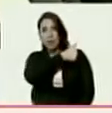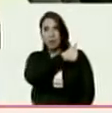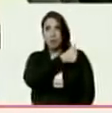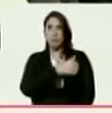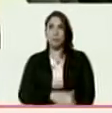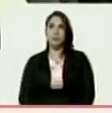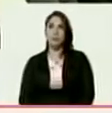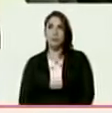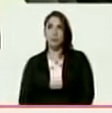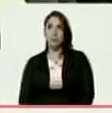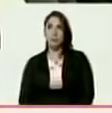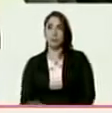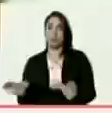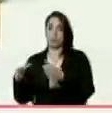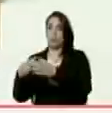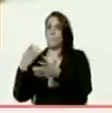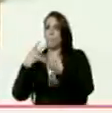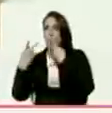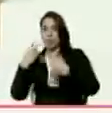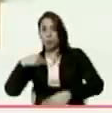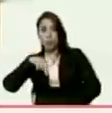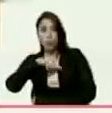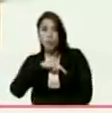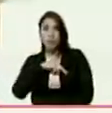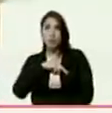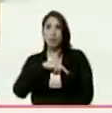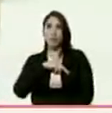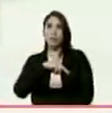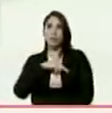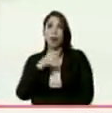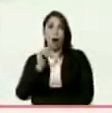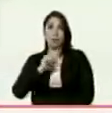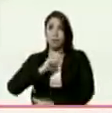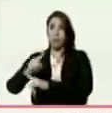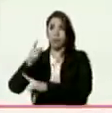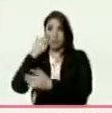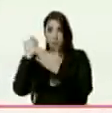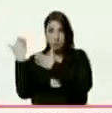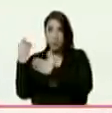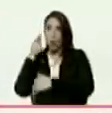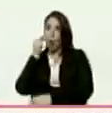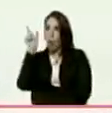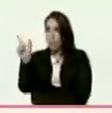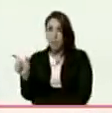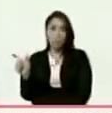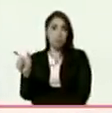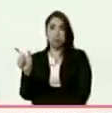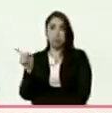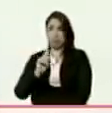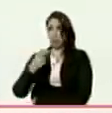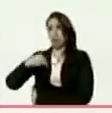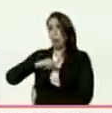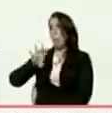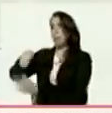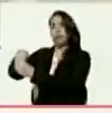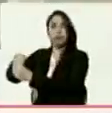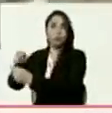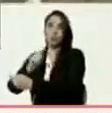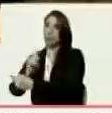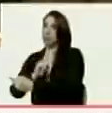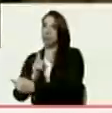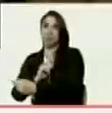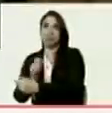de fracción política nuestra allí, tiene esas instrucciones. No nos metemos. Si podemos ayudar, para